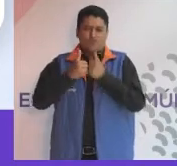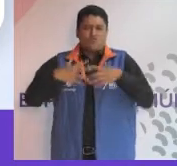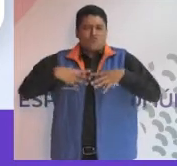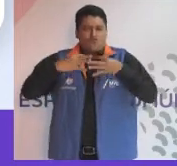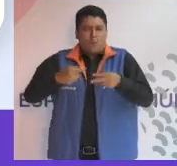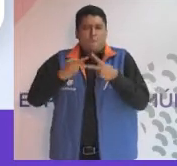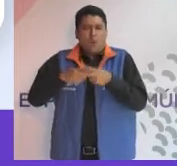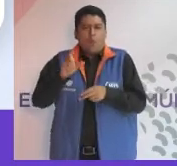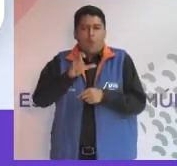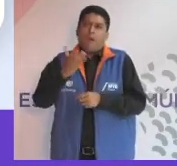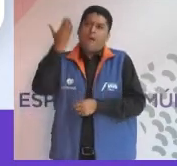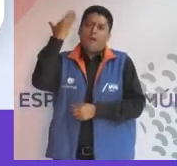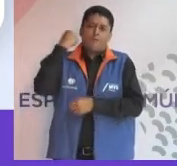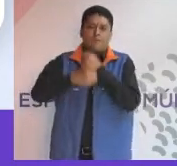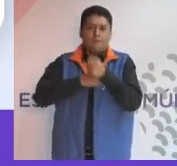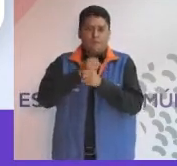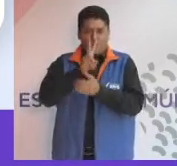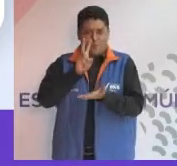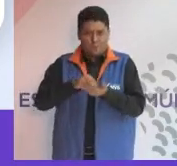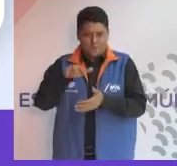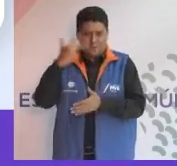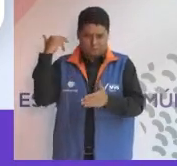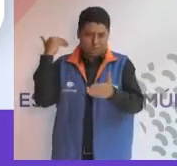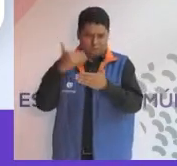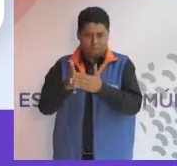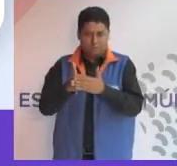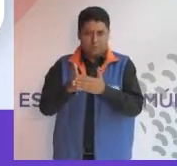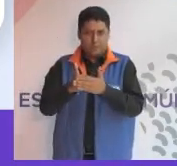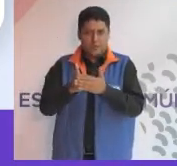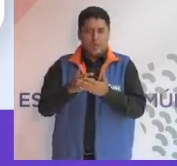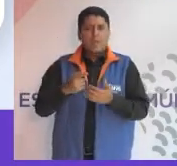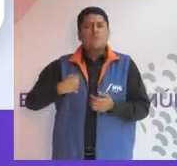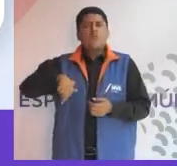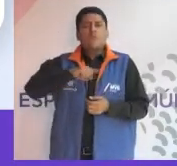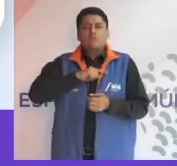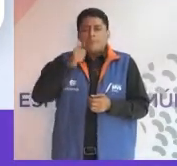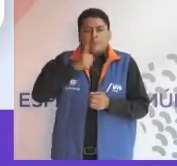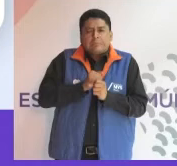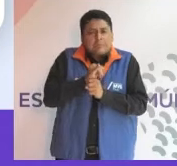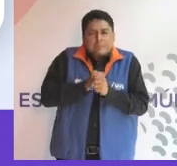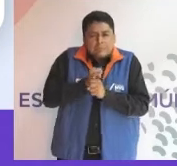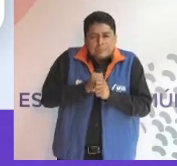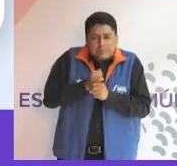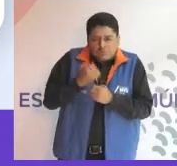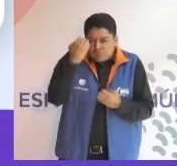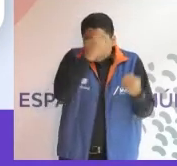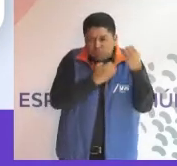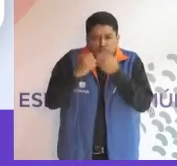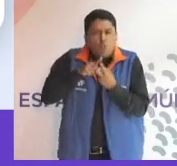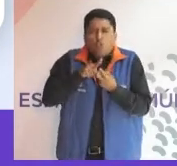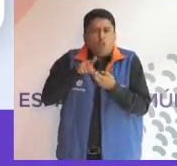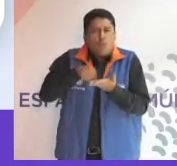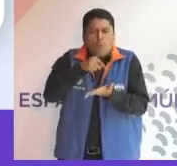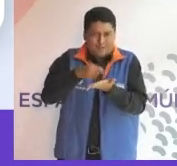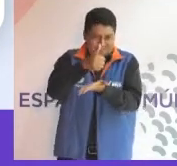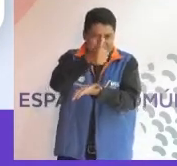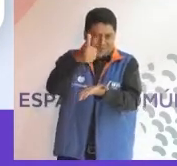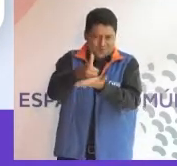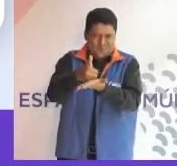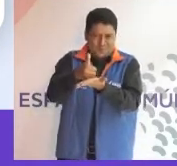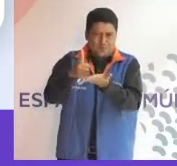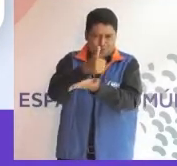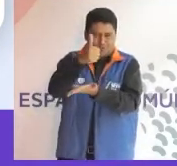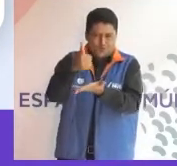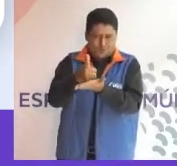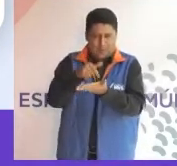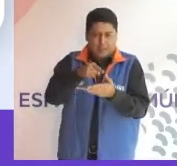tarea de estar midiendo en el área, principalmente en el área metropolitana, cuál era la percepción de la cultura